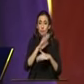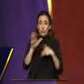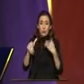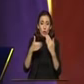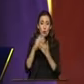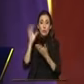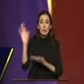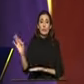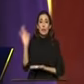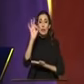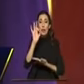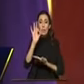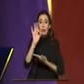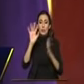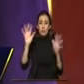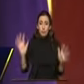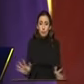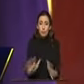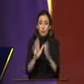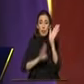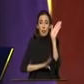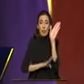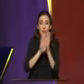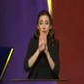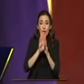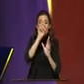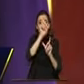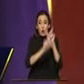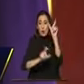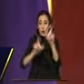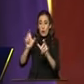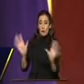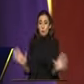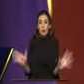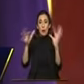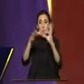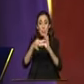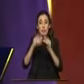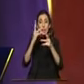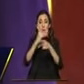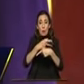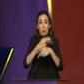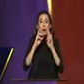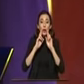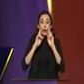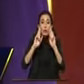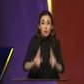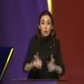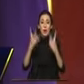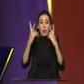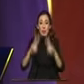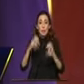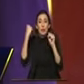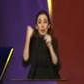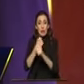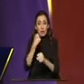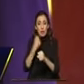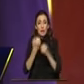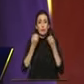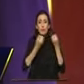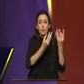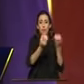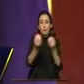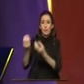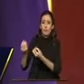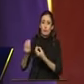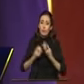Todo esto representa reactivación para un sector que aporta encadenamientos productivos que generan a su vez trabajo para decenas